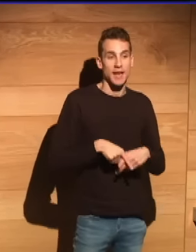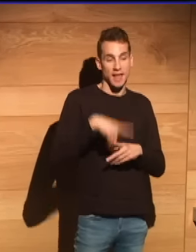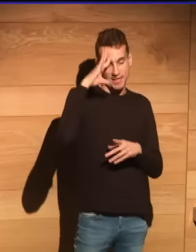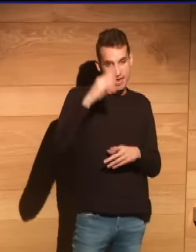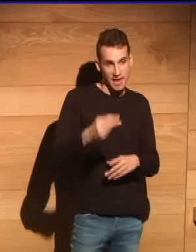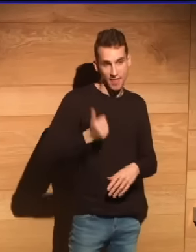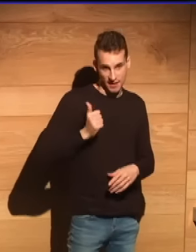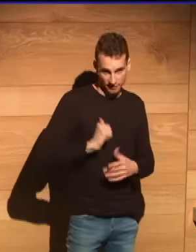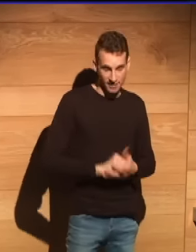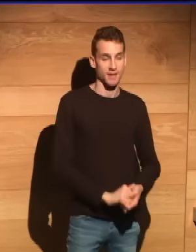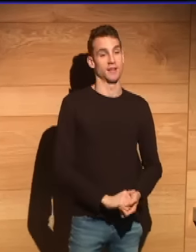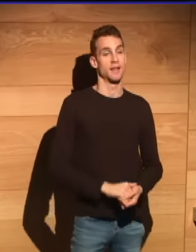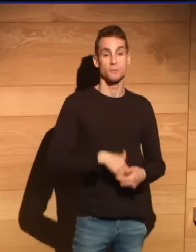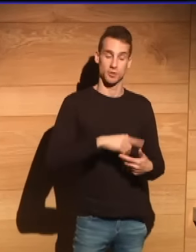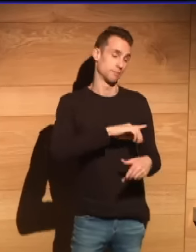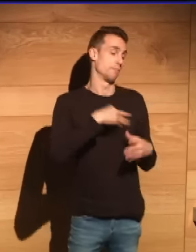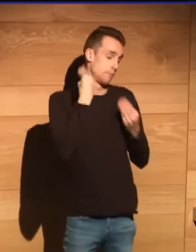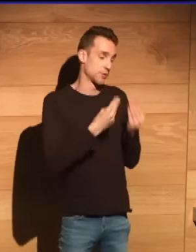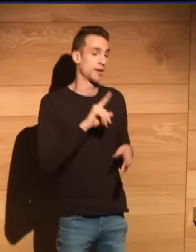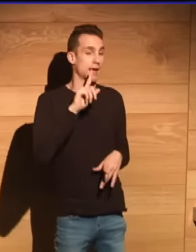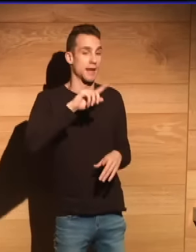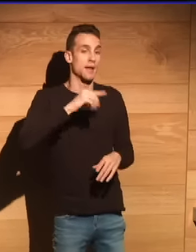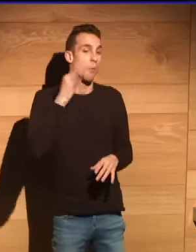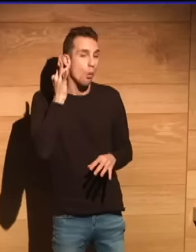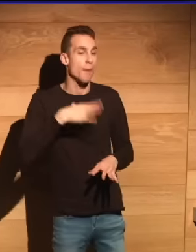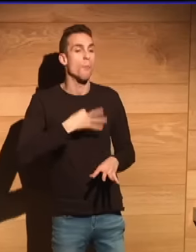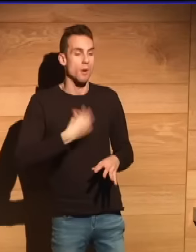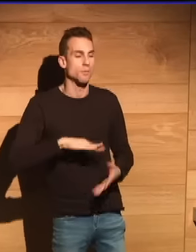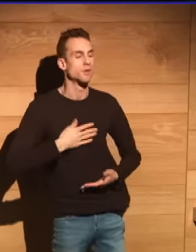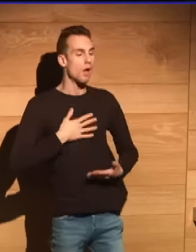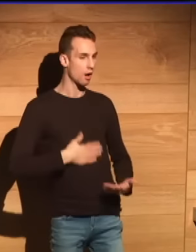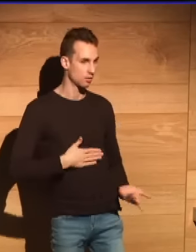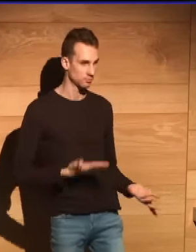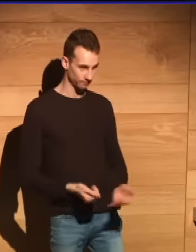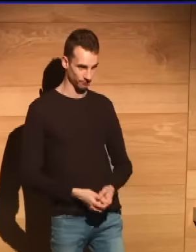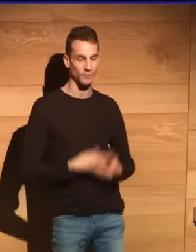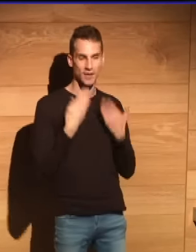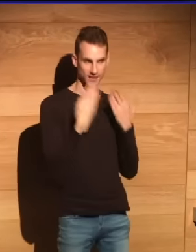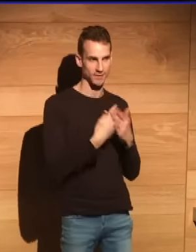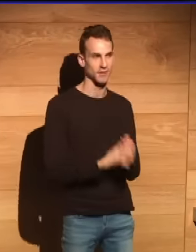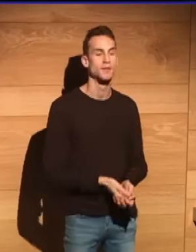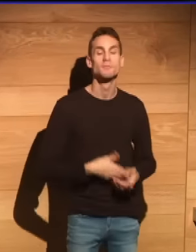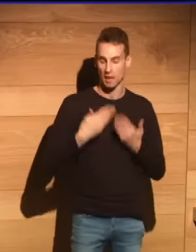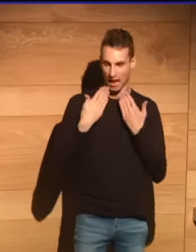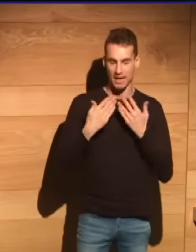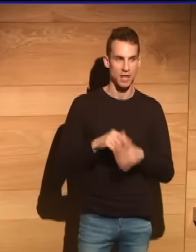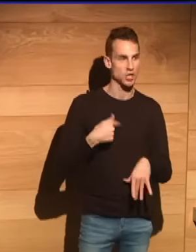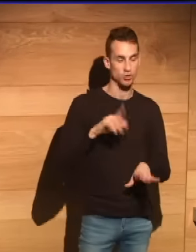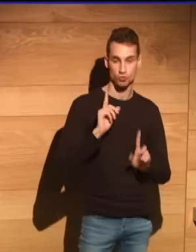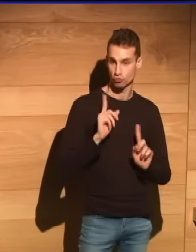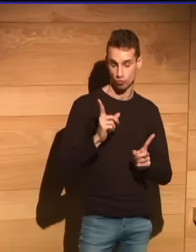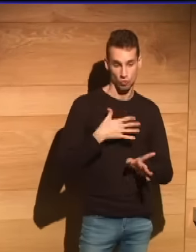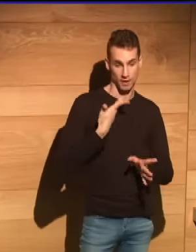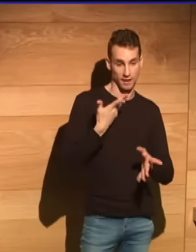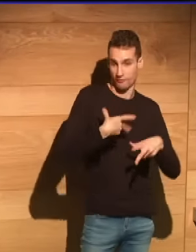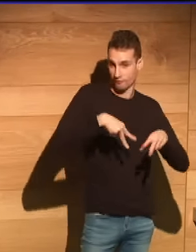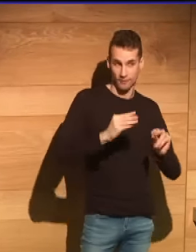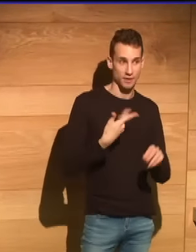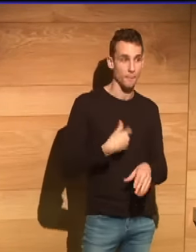las mujeres también un poquito más tranquilas. Así que muchísimas gracias. Pues muchísimas gracias. Yo solo para terminar un mensaje